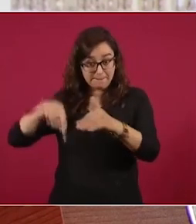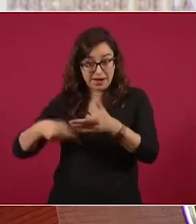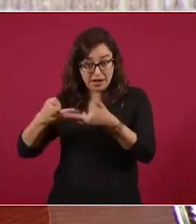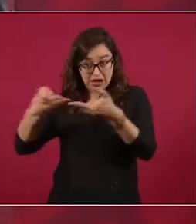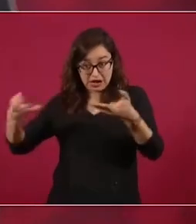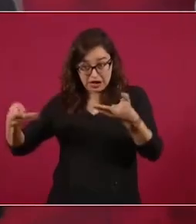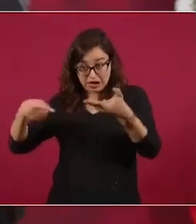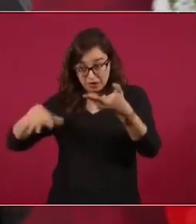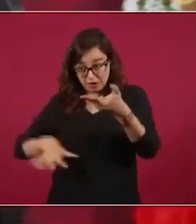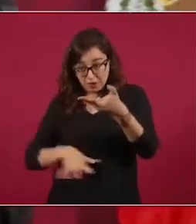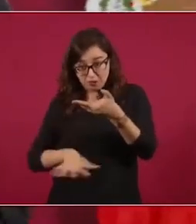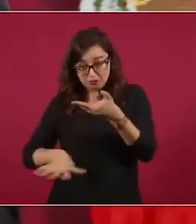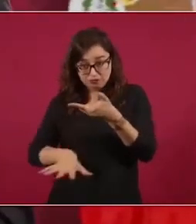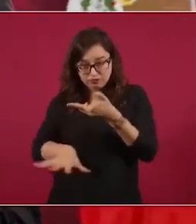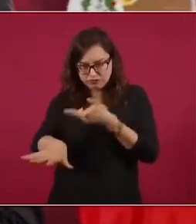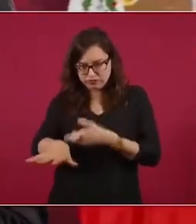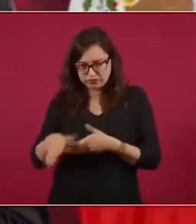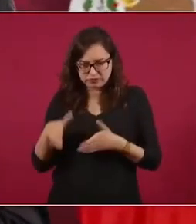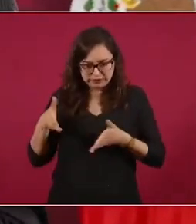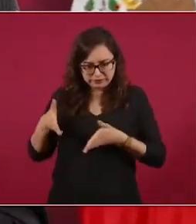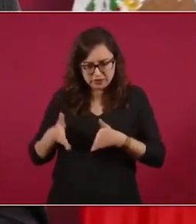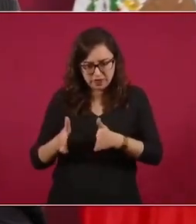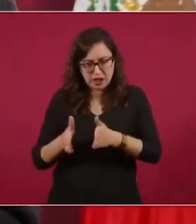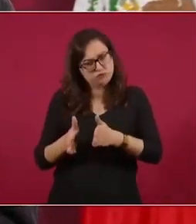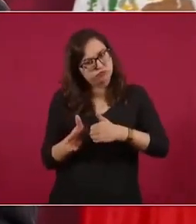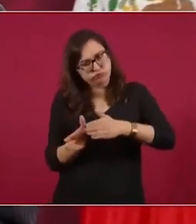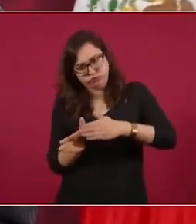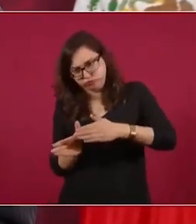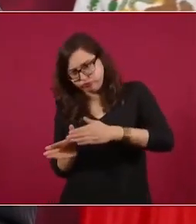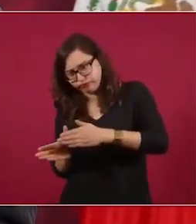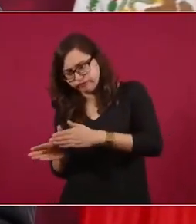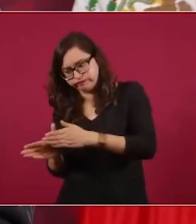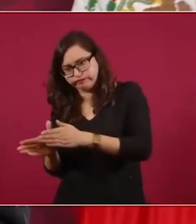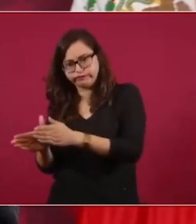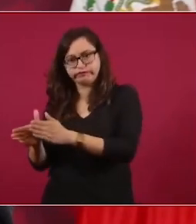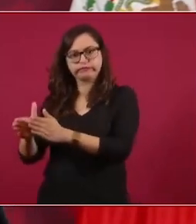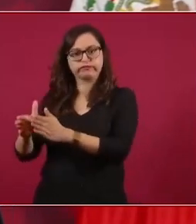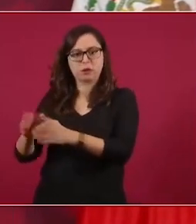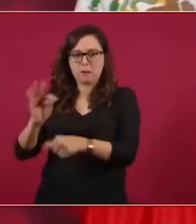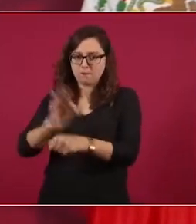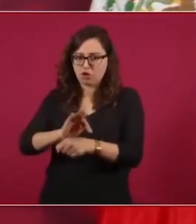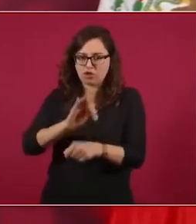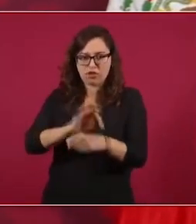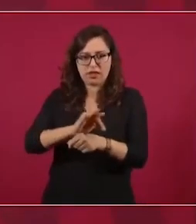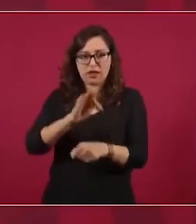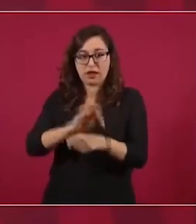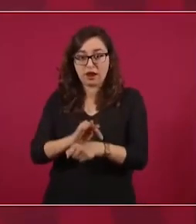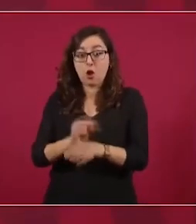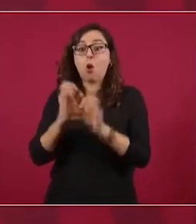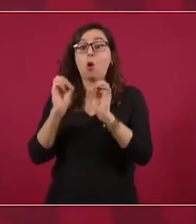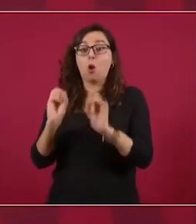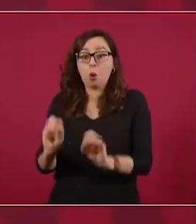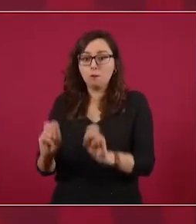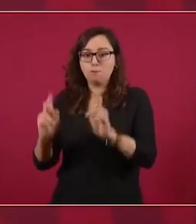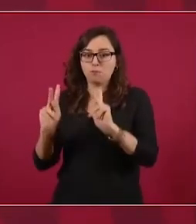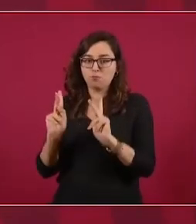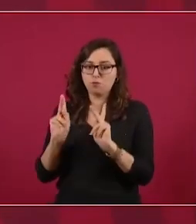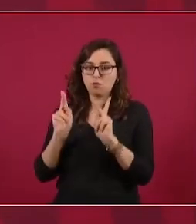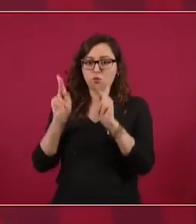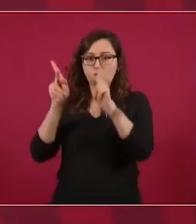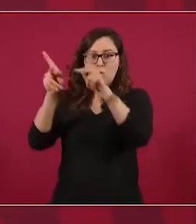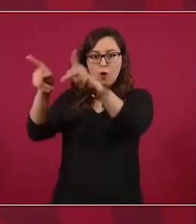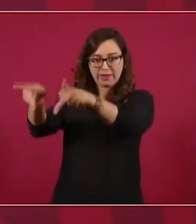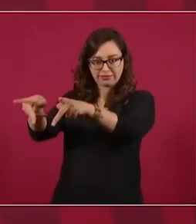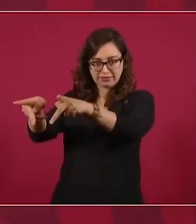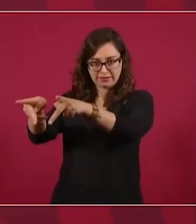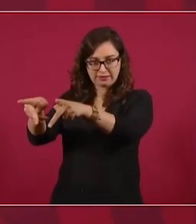se opte por hacer desvíos o puentes,